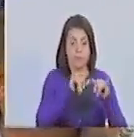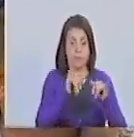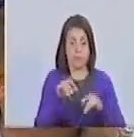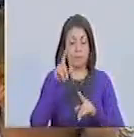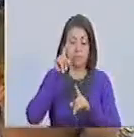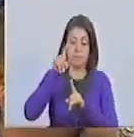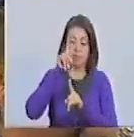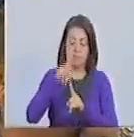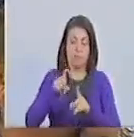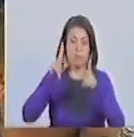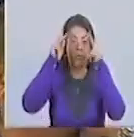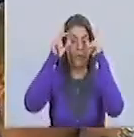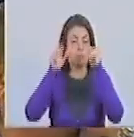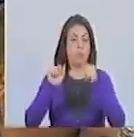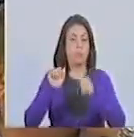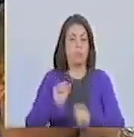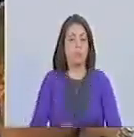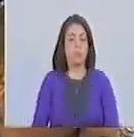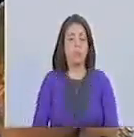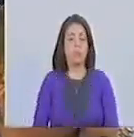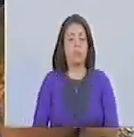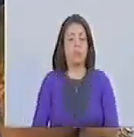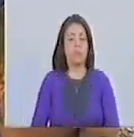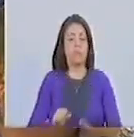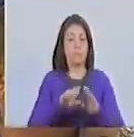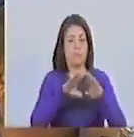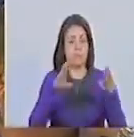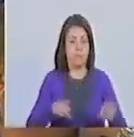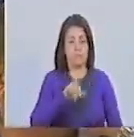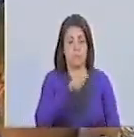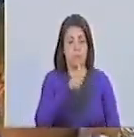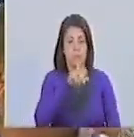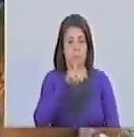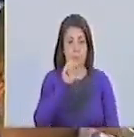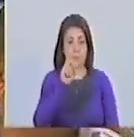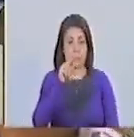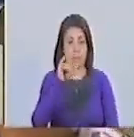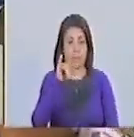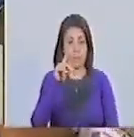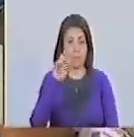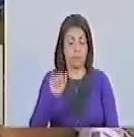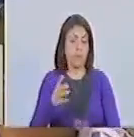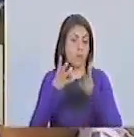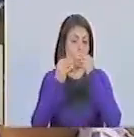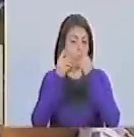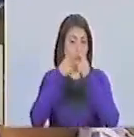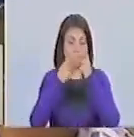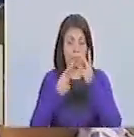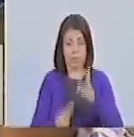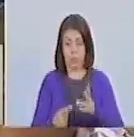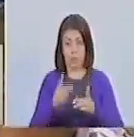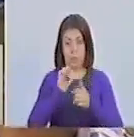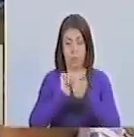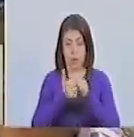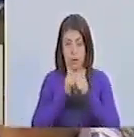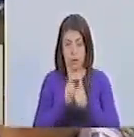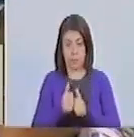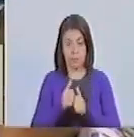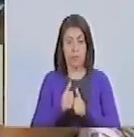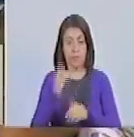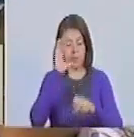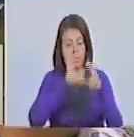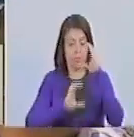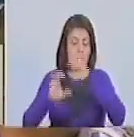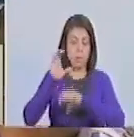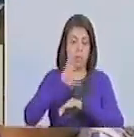de muchos talentos. La Mesa de Guanipa ha dado muchos deportistas,